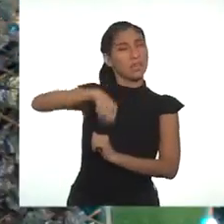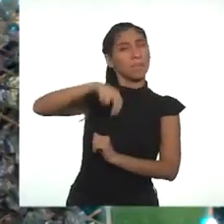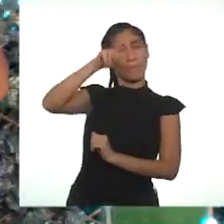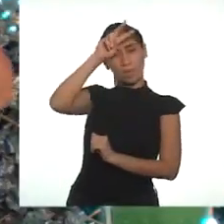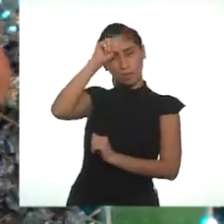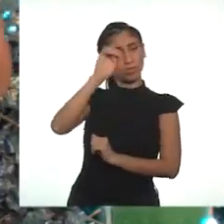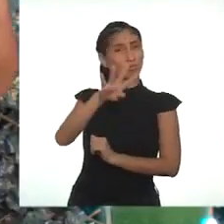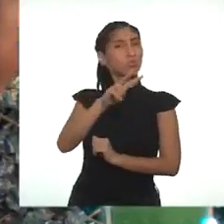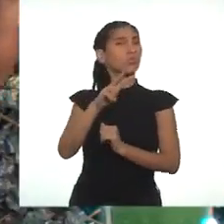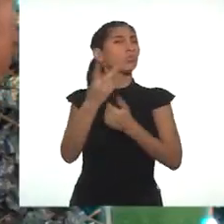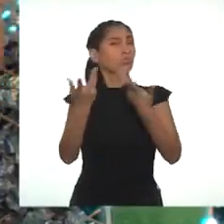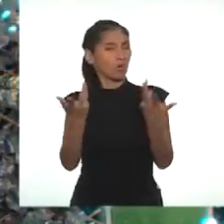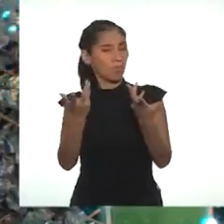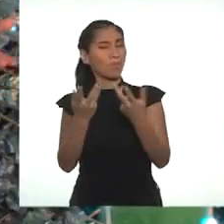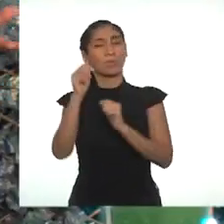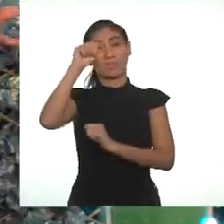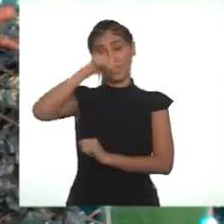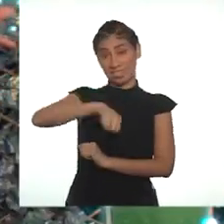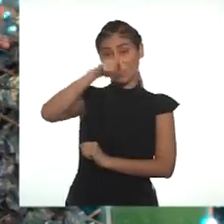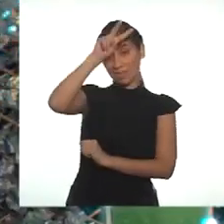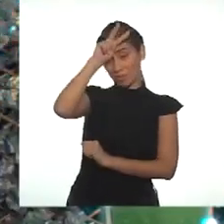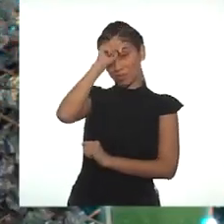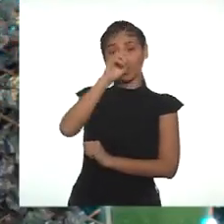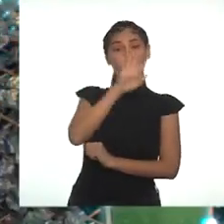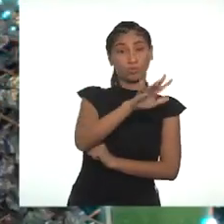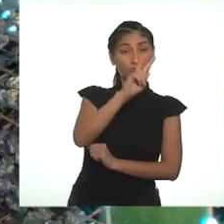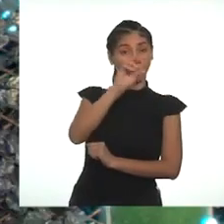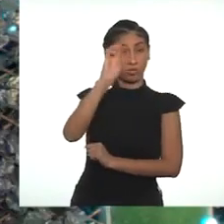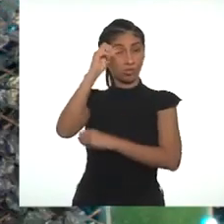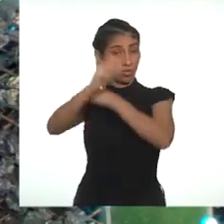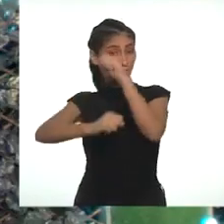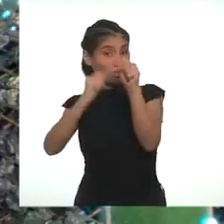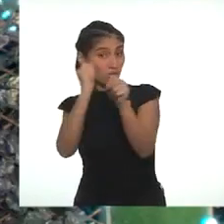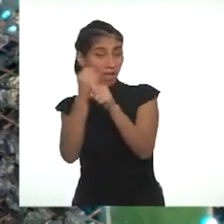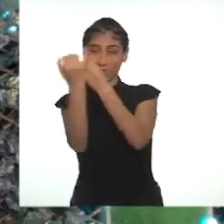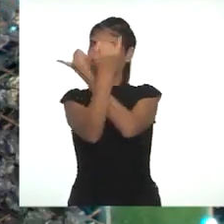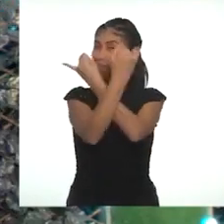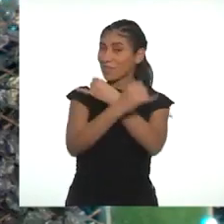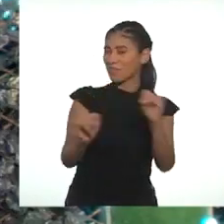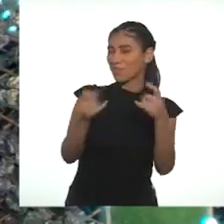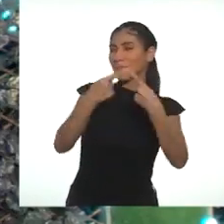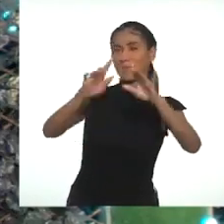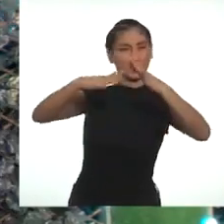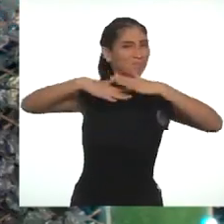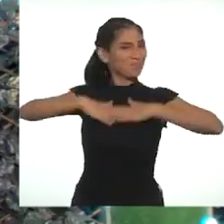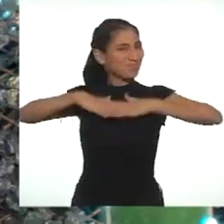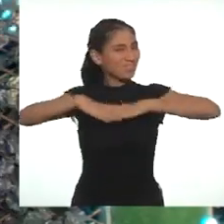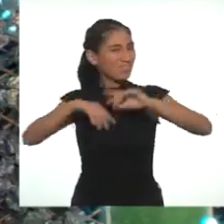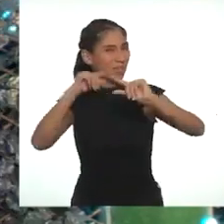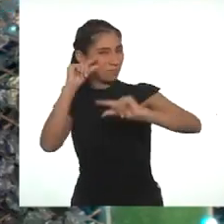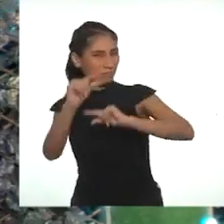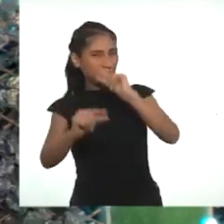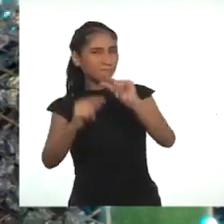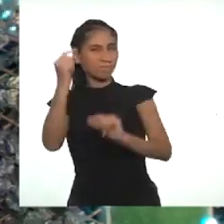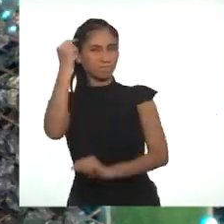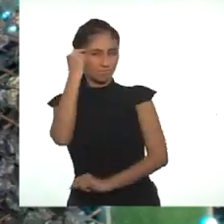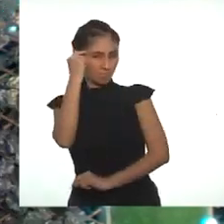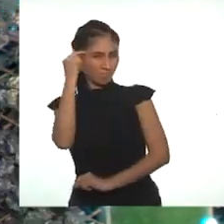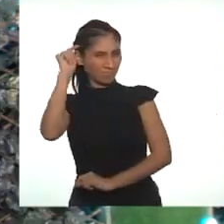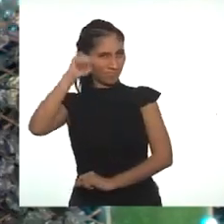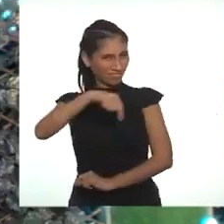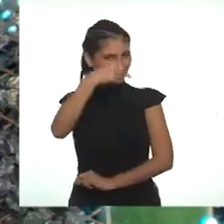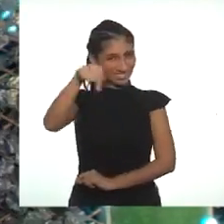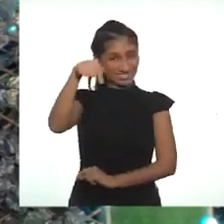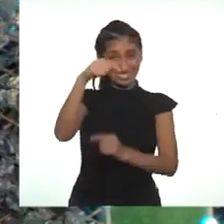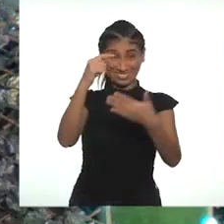cumplen 200 años desde que se declaró la independencia del Perú. Pero tranquilos porque iremos reflexionando sobre esto en